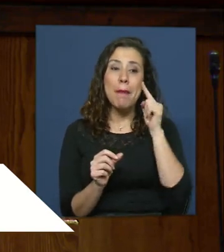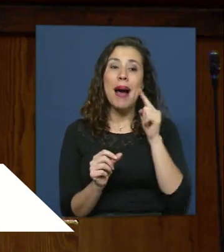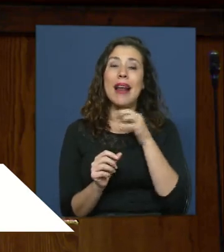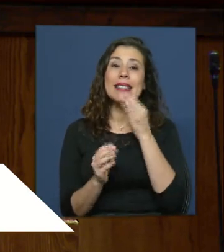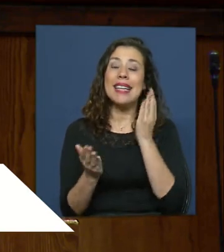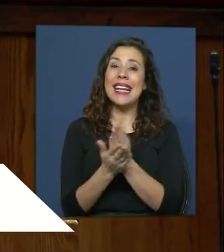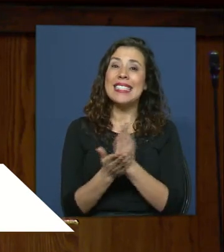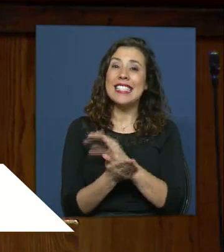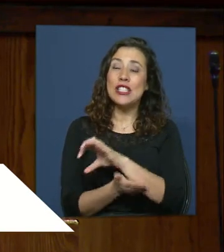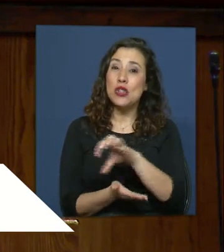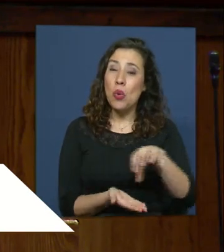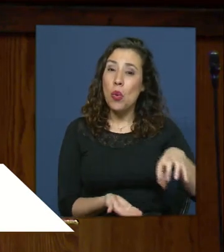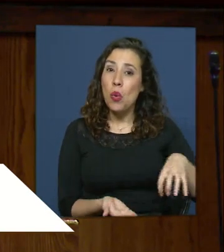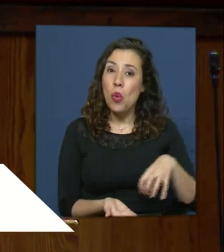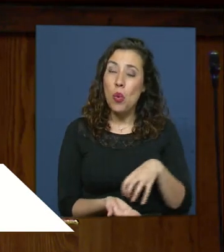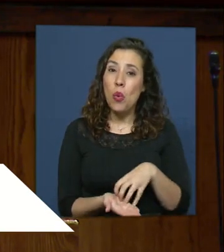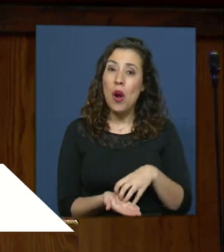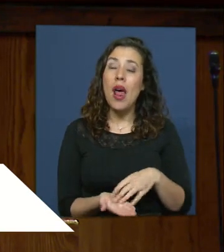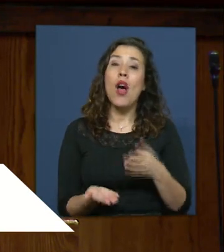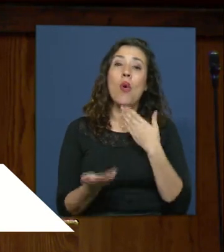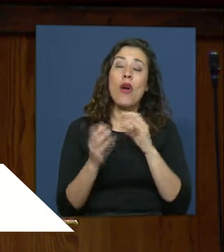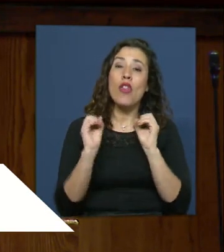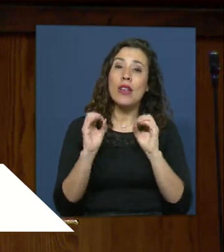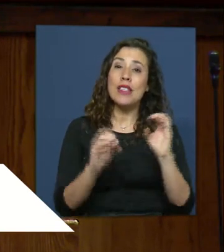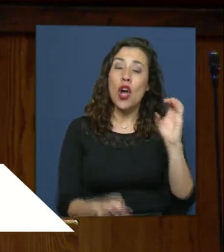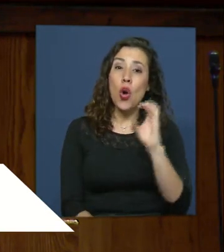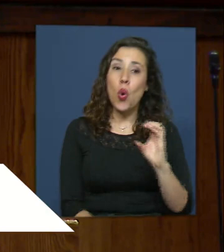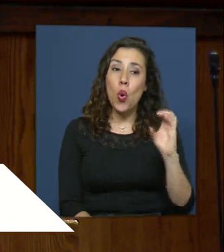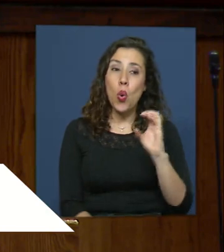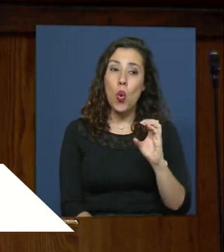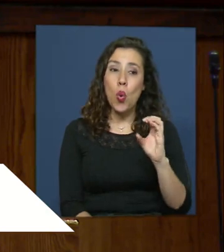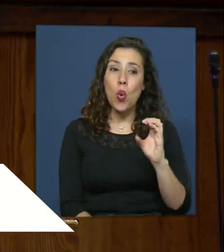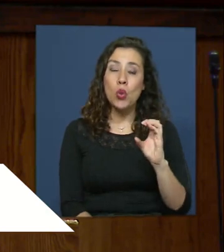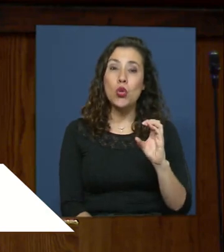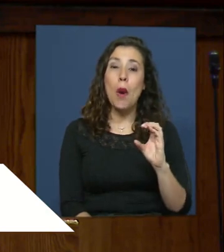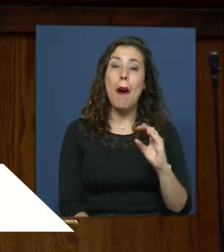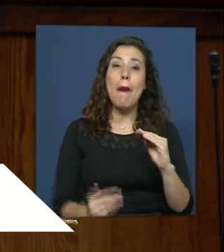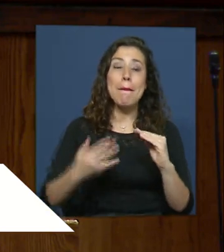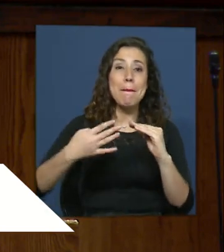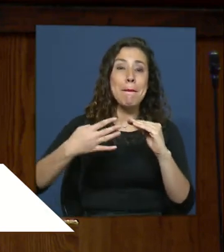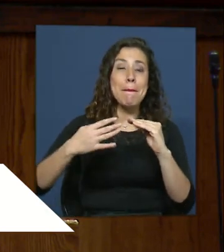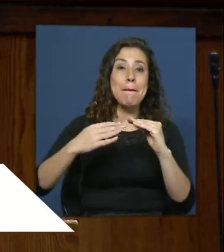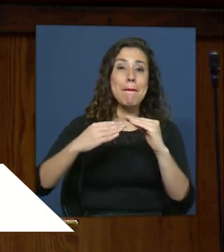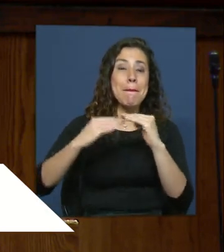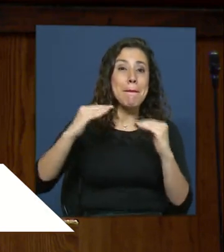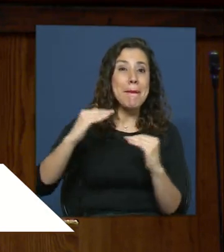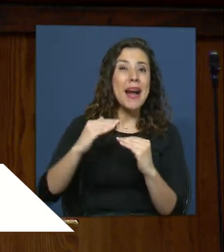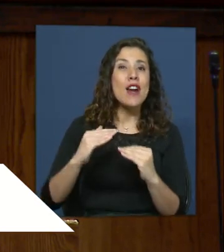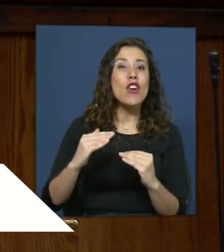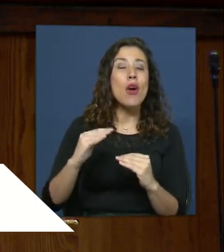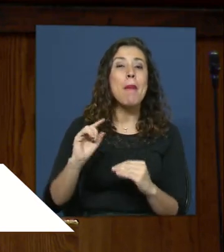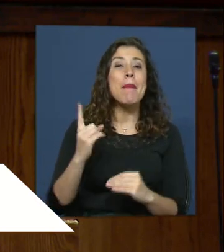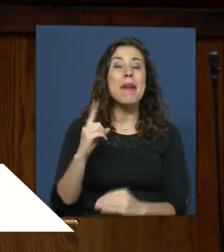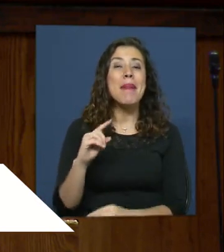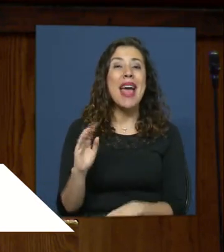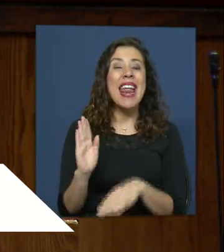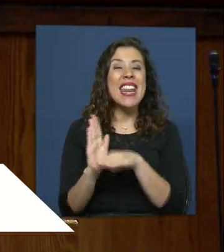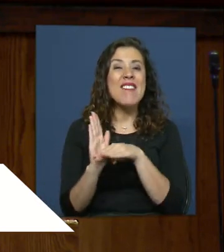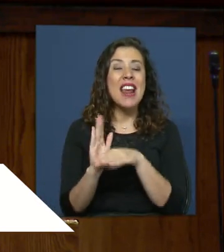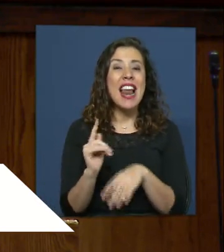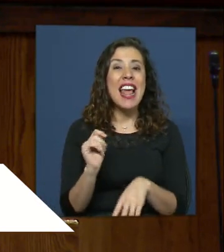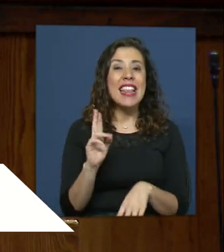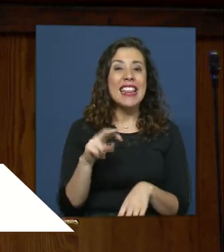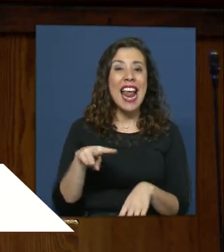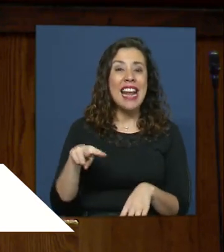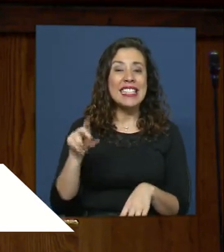los establecimientos educacionales que impartan cursos inferiores al primer nivel de transición a la fecha de publicación